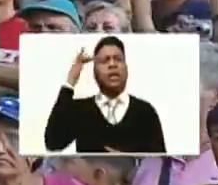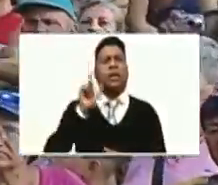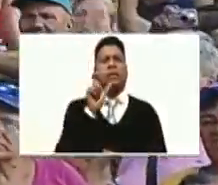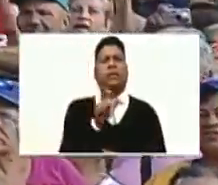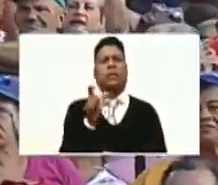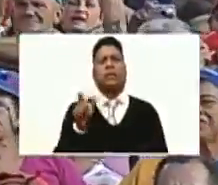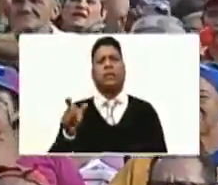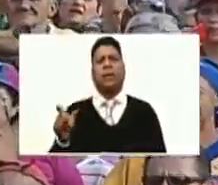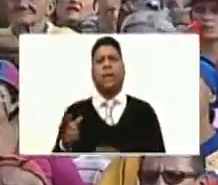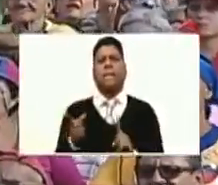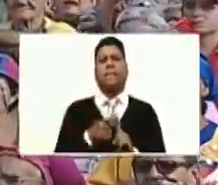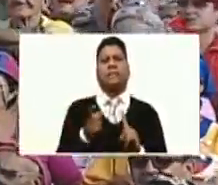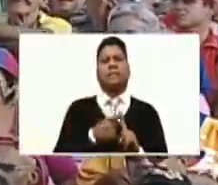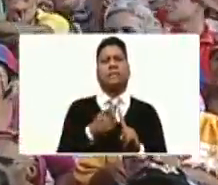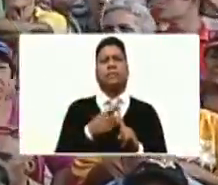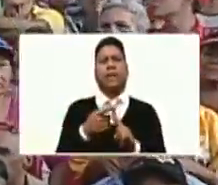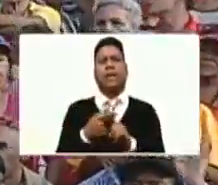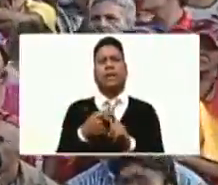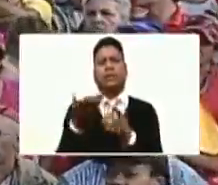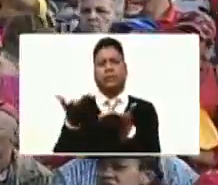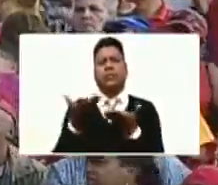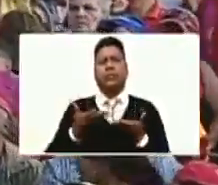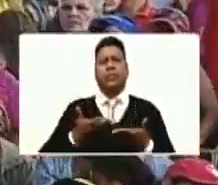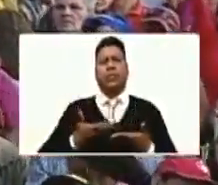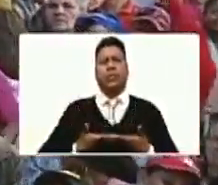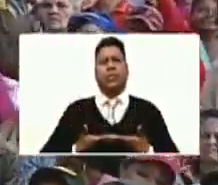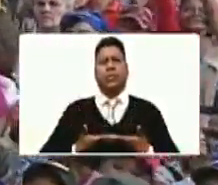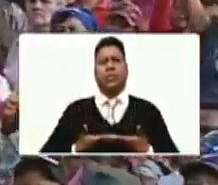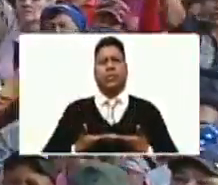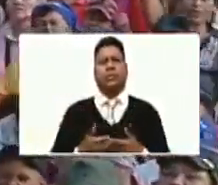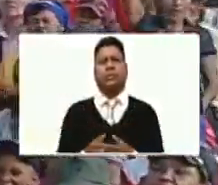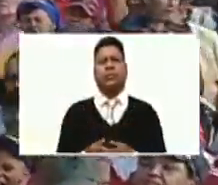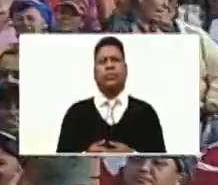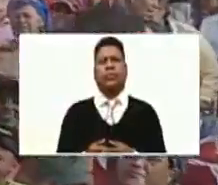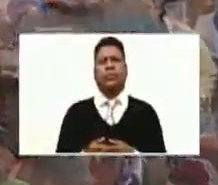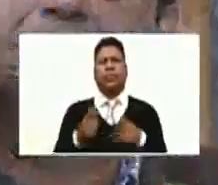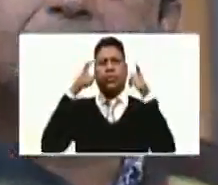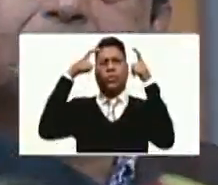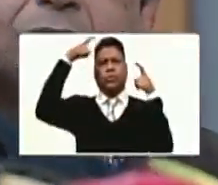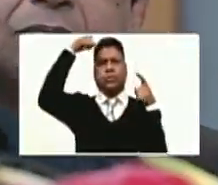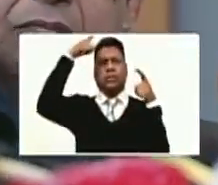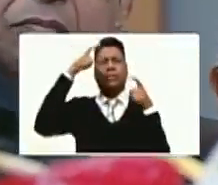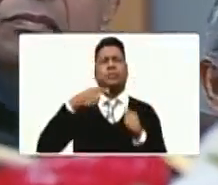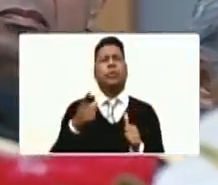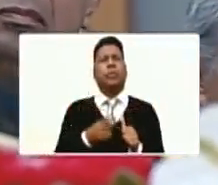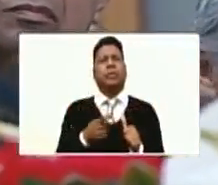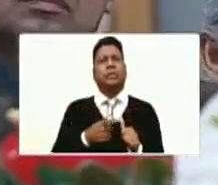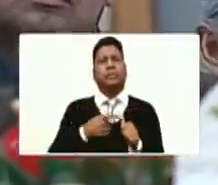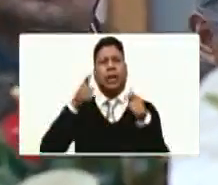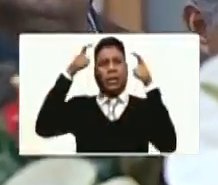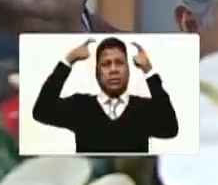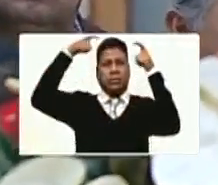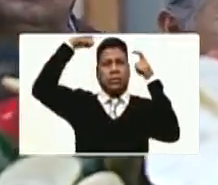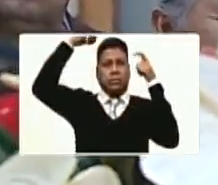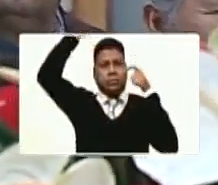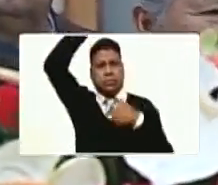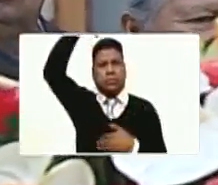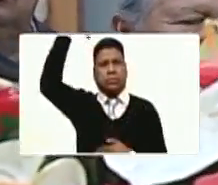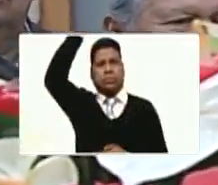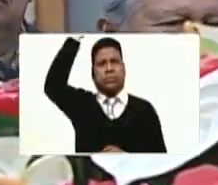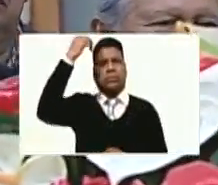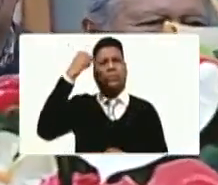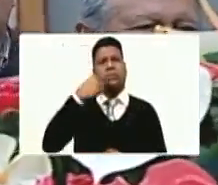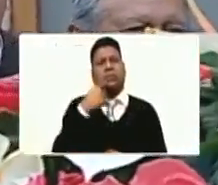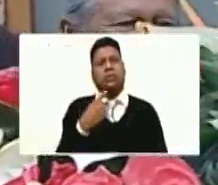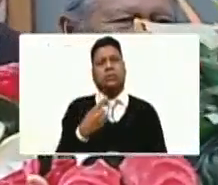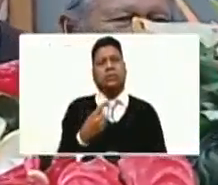principal legado del comandante Hugo Chávez? Yo creo que el principal legado, él dejó muchos, pero yo creo que el principal legado